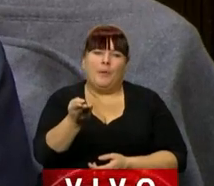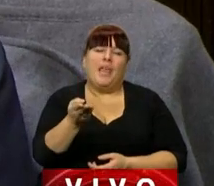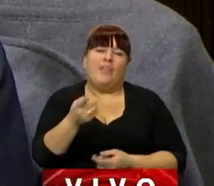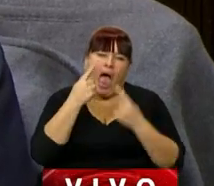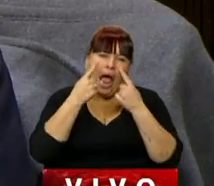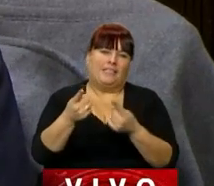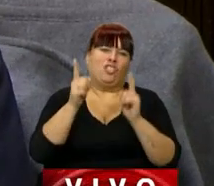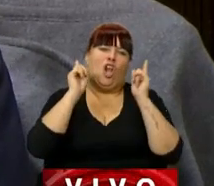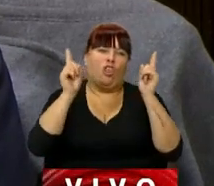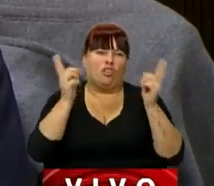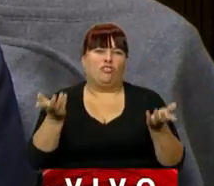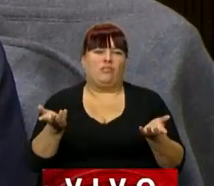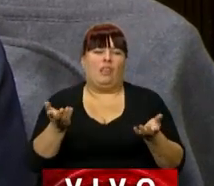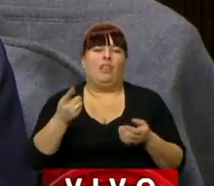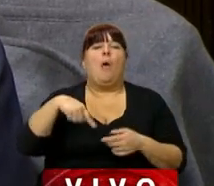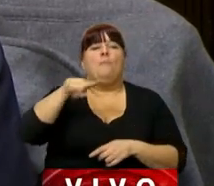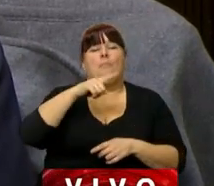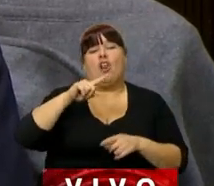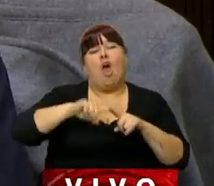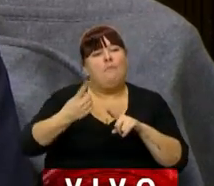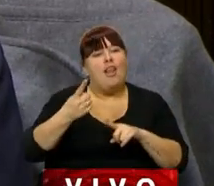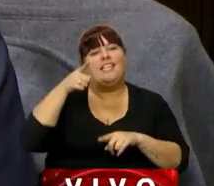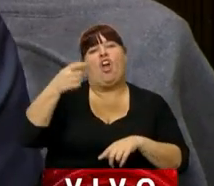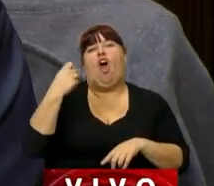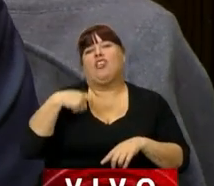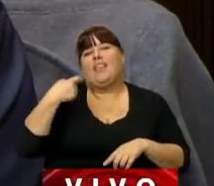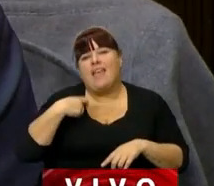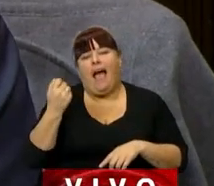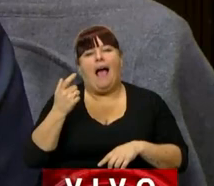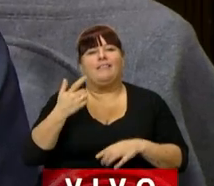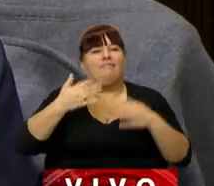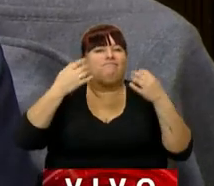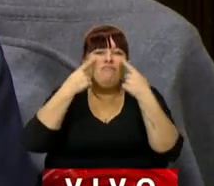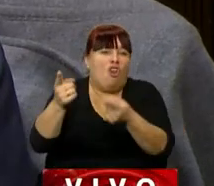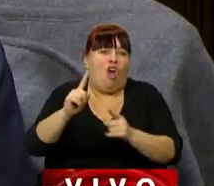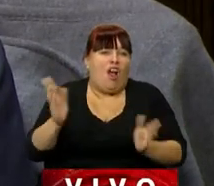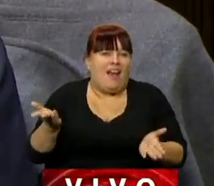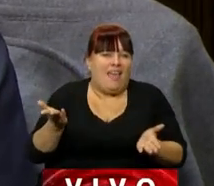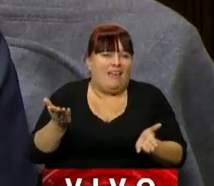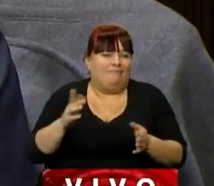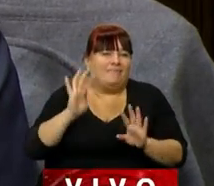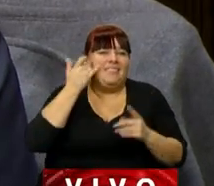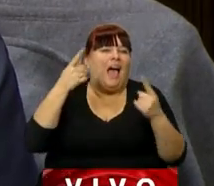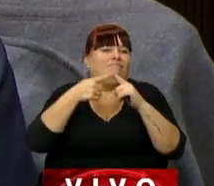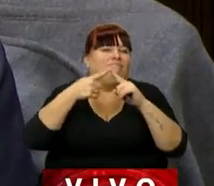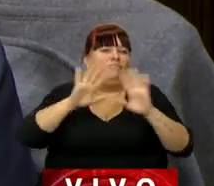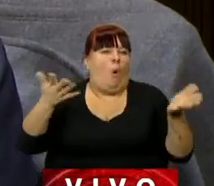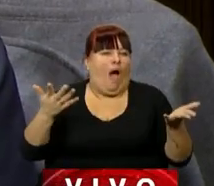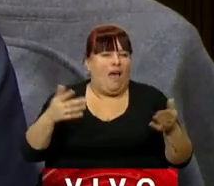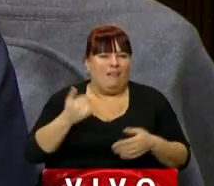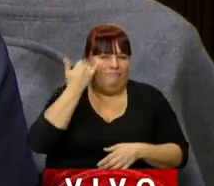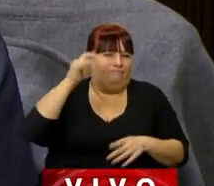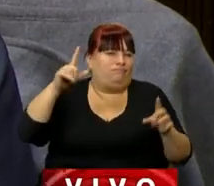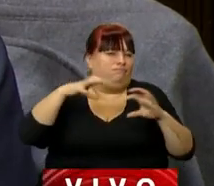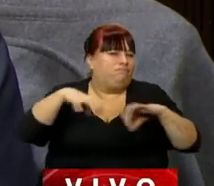sean escuchados los docentes porque los dirigentes sindicales han perdido legitimidad, está rota la relación con las